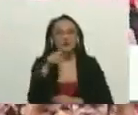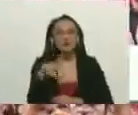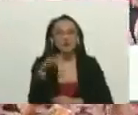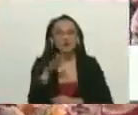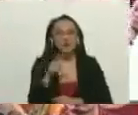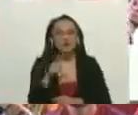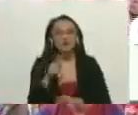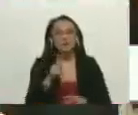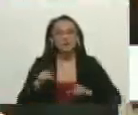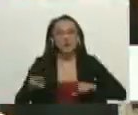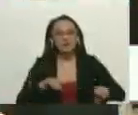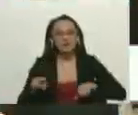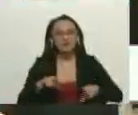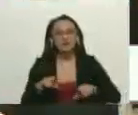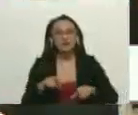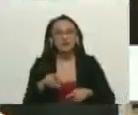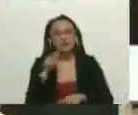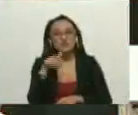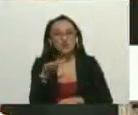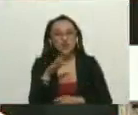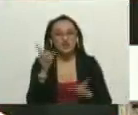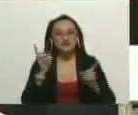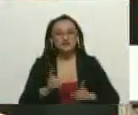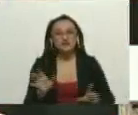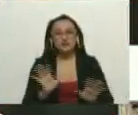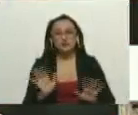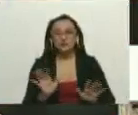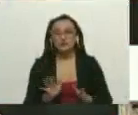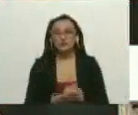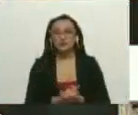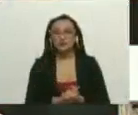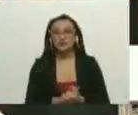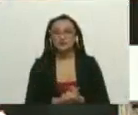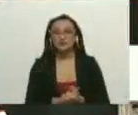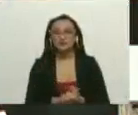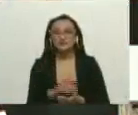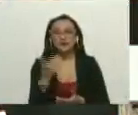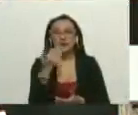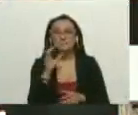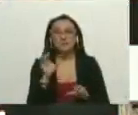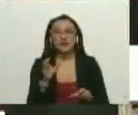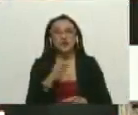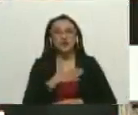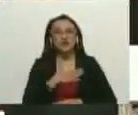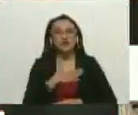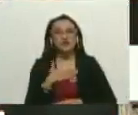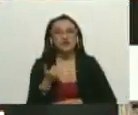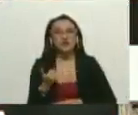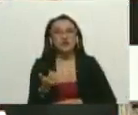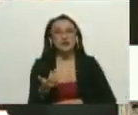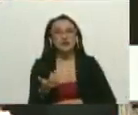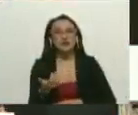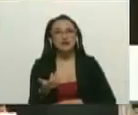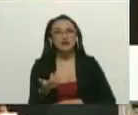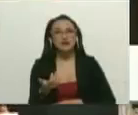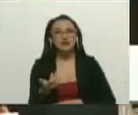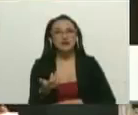mande, sea el pueblo que decida. Ese imperio quiere tener